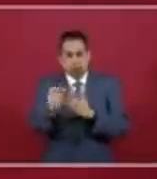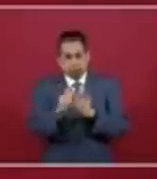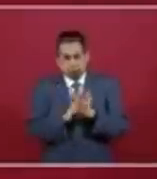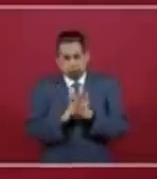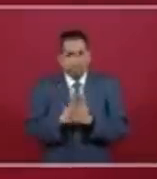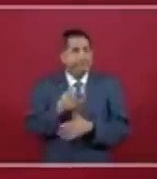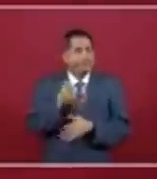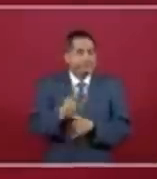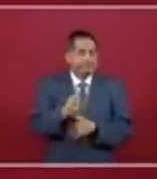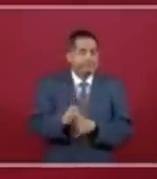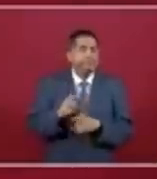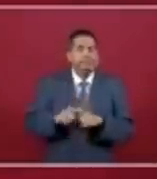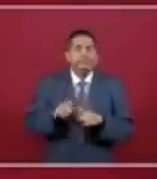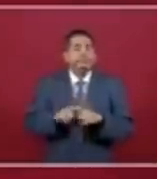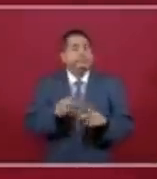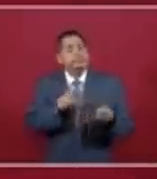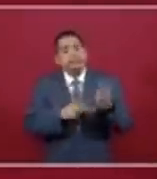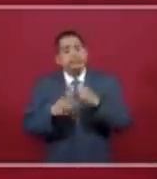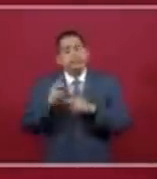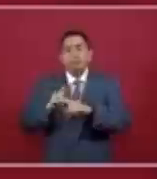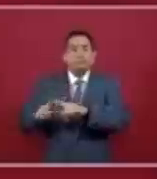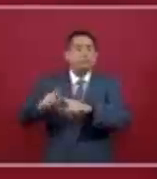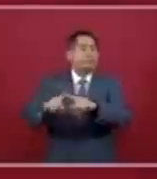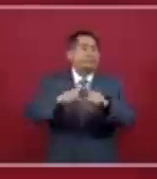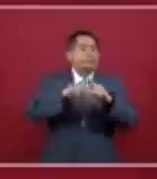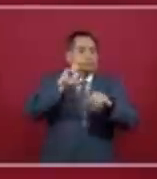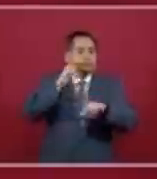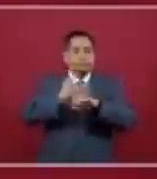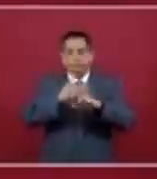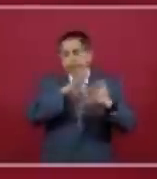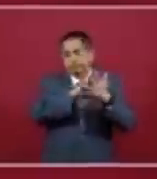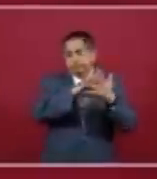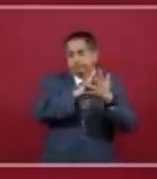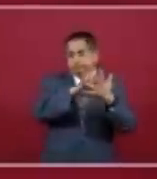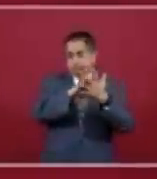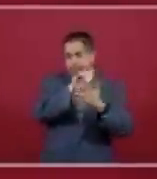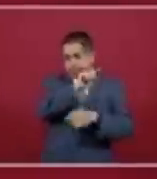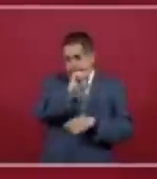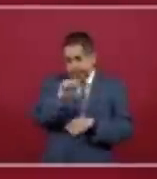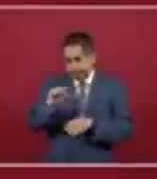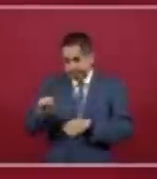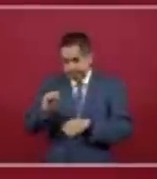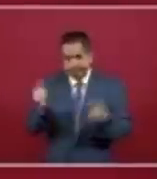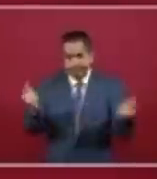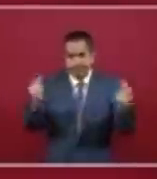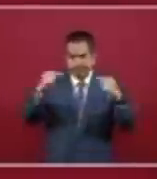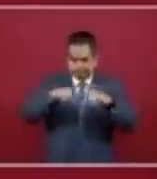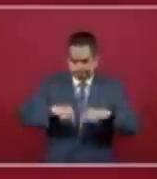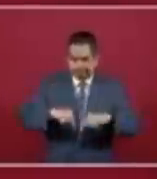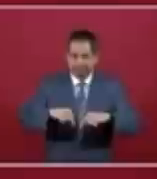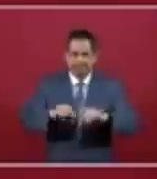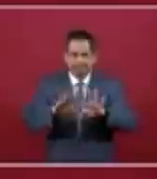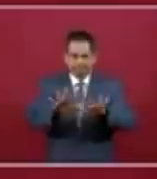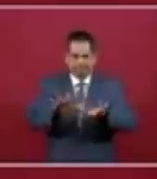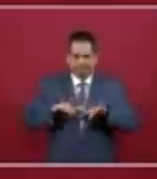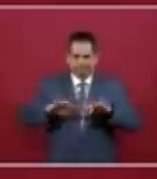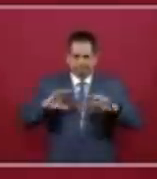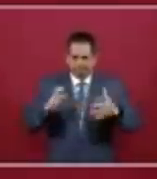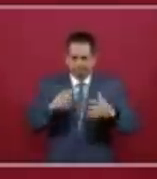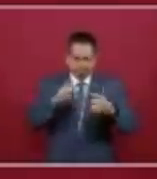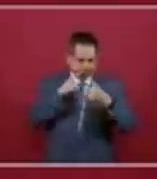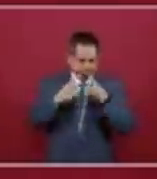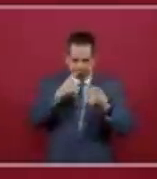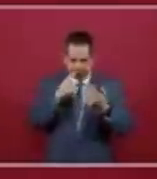esta participan todos los responsables de los sistemas penitenciarios cerezos y